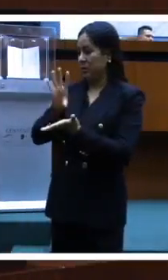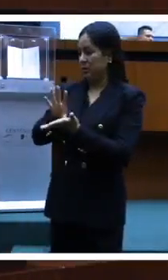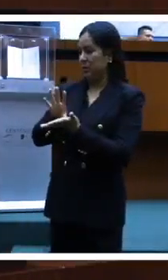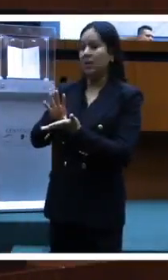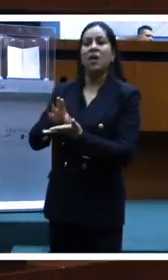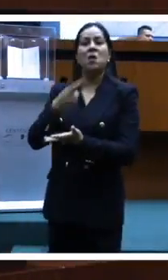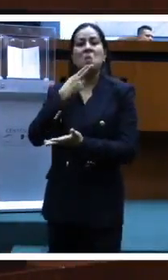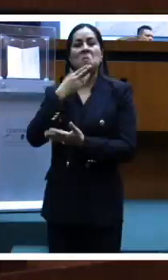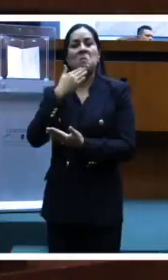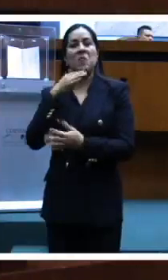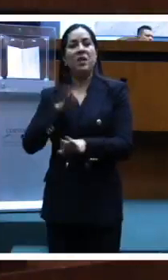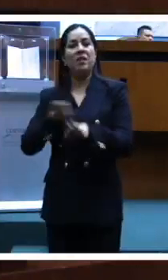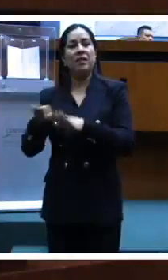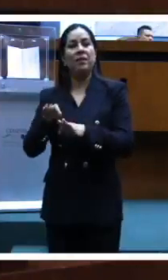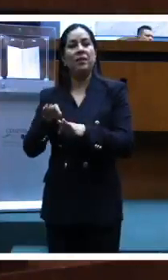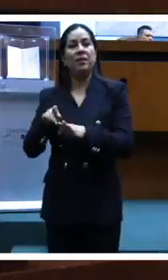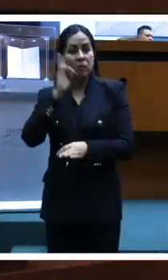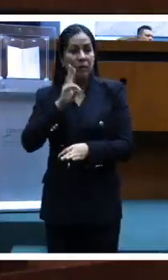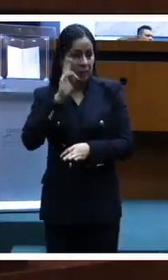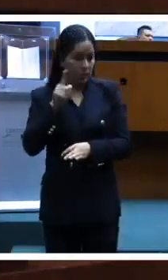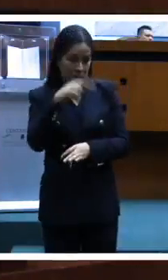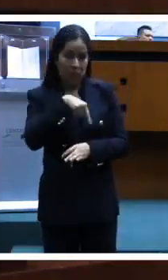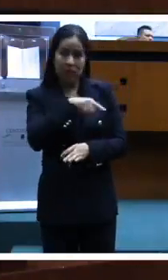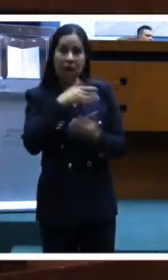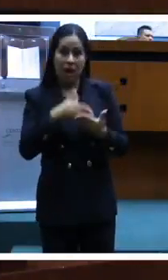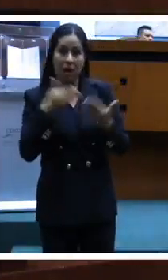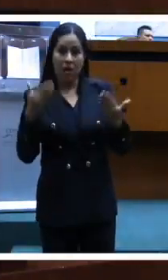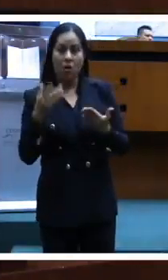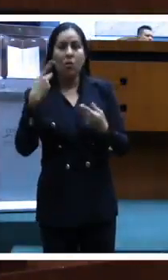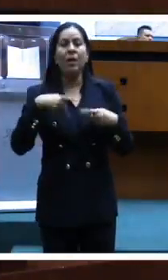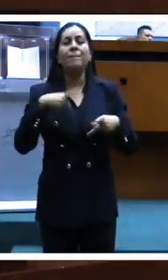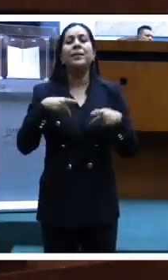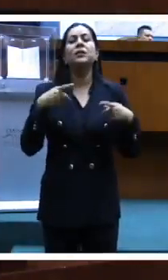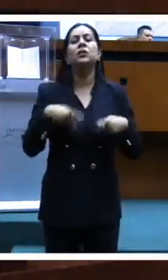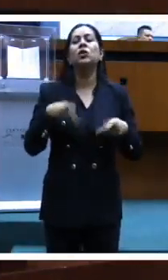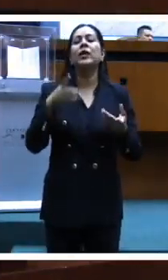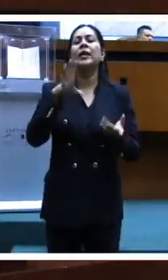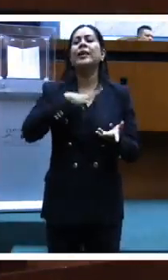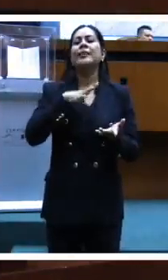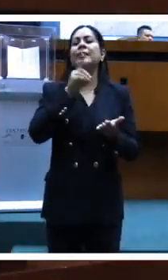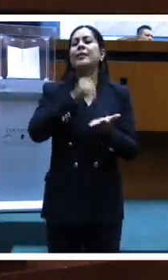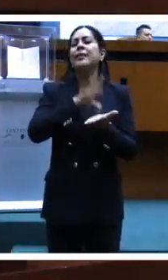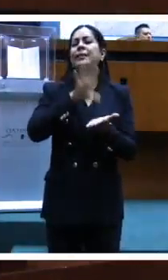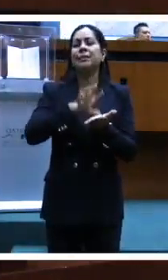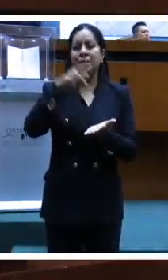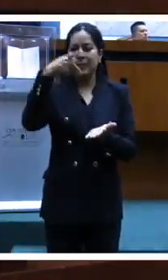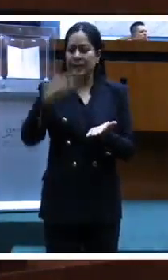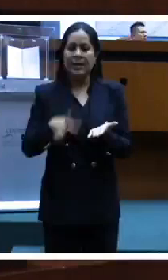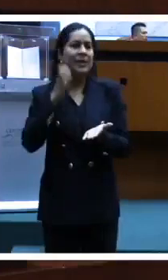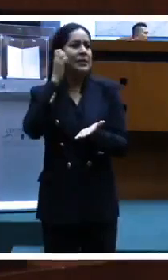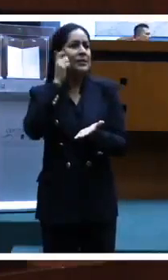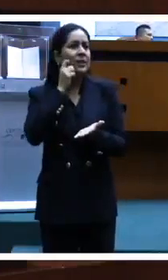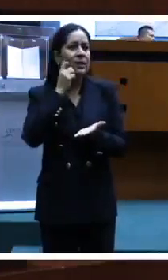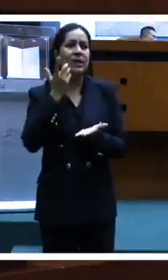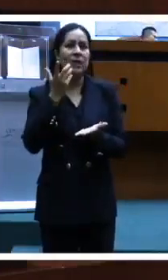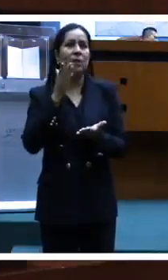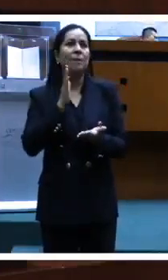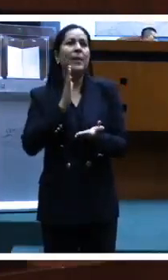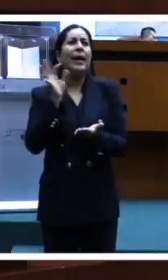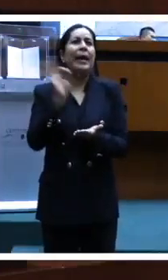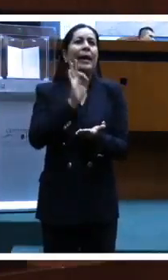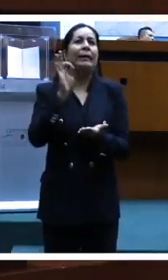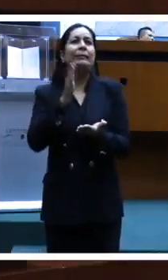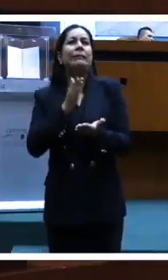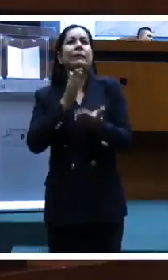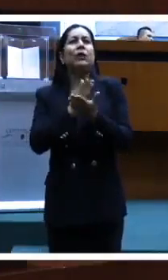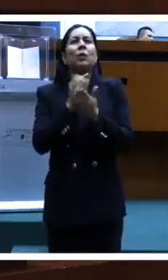ser funcionales. Lo acabamos de ver aquí. Ser una persona que padece una discapacidad en Guerrero para accesar quizás en